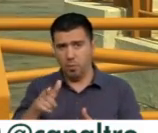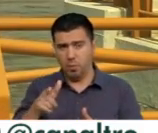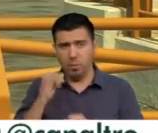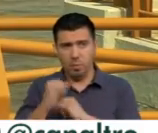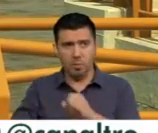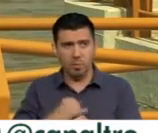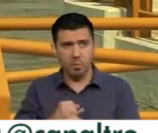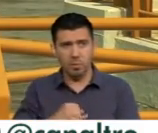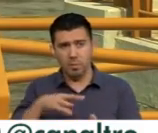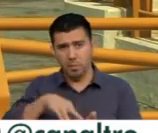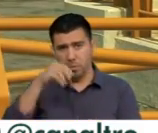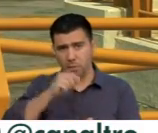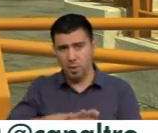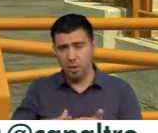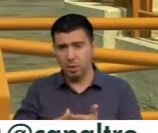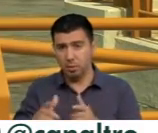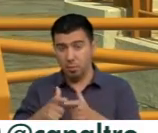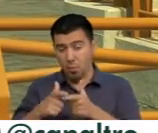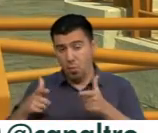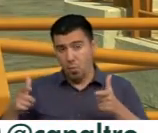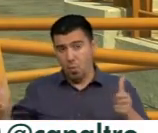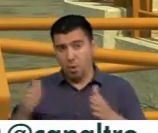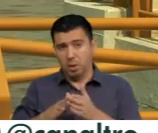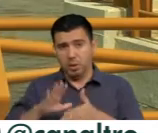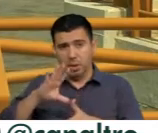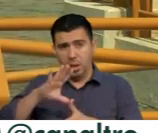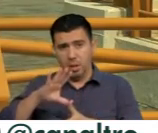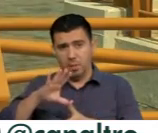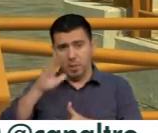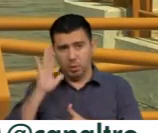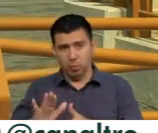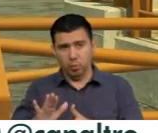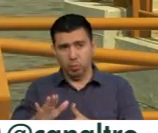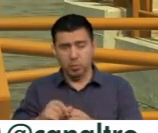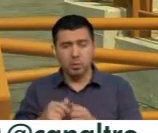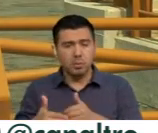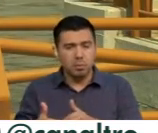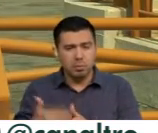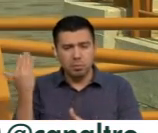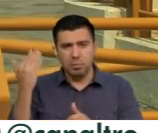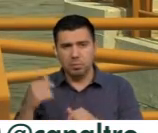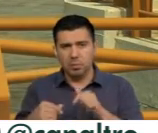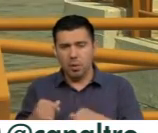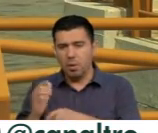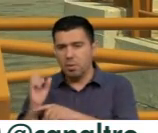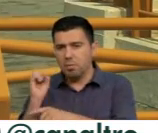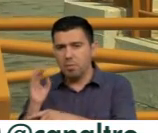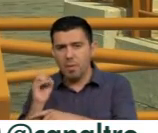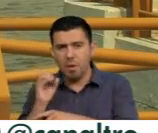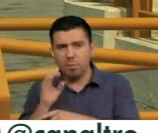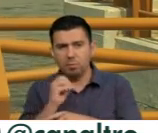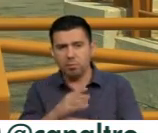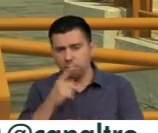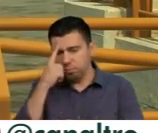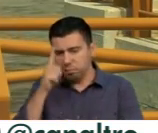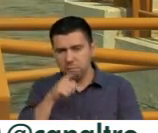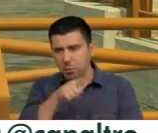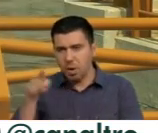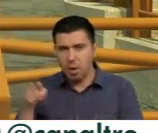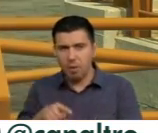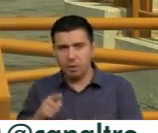más grande que hay en América Latina sobre un río, está iniciando hoy una campaña para la seguridad en nuestro gran